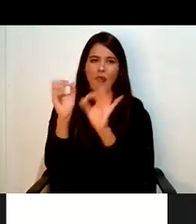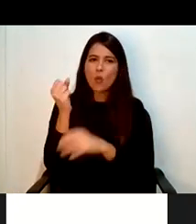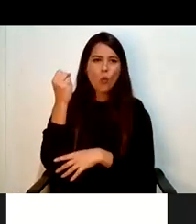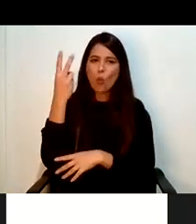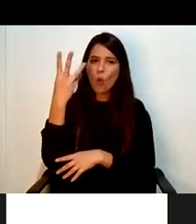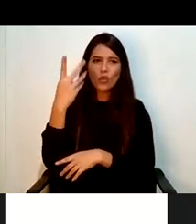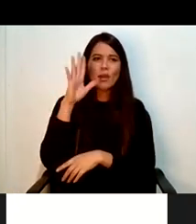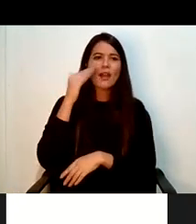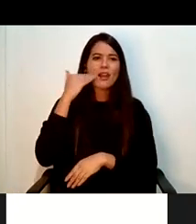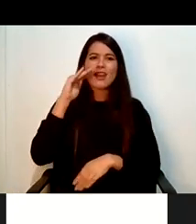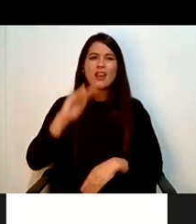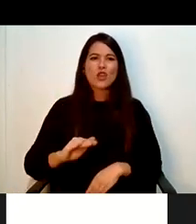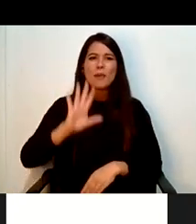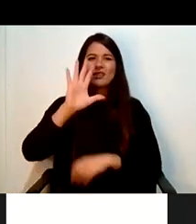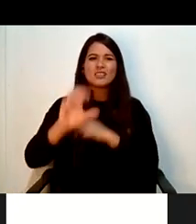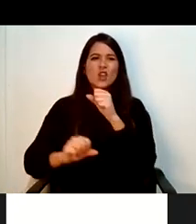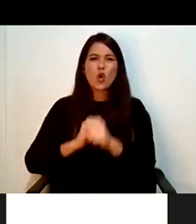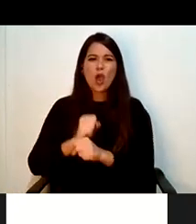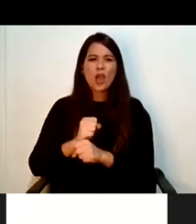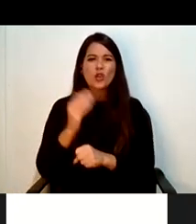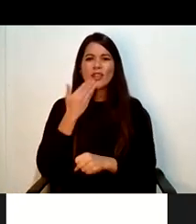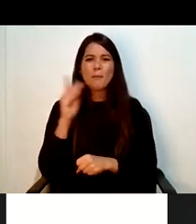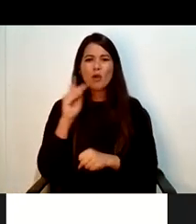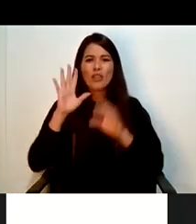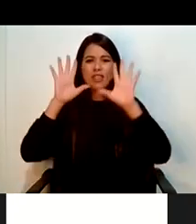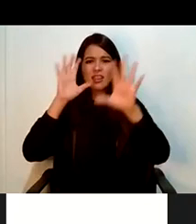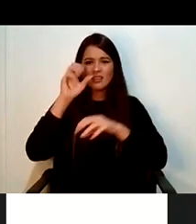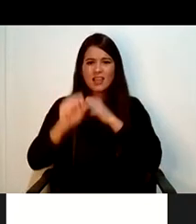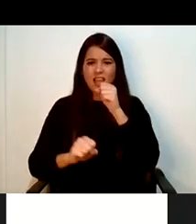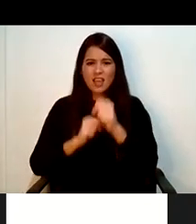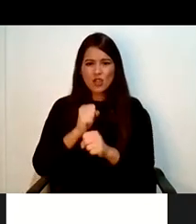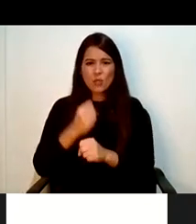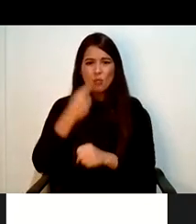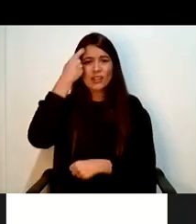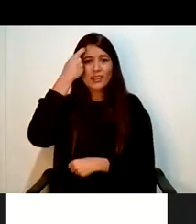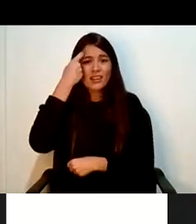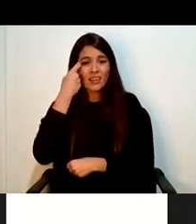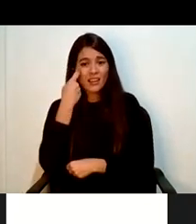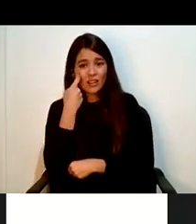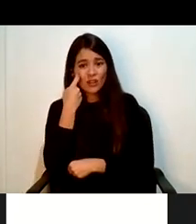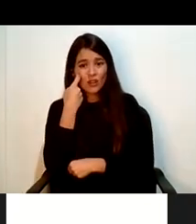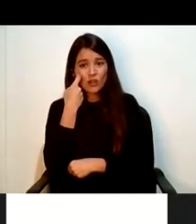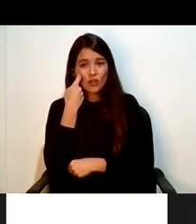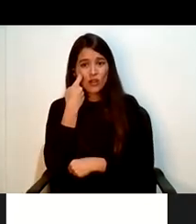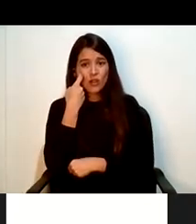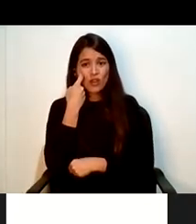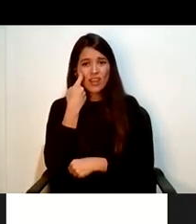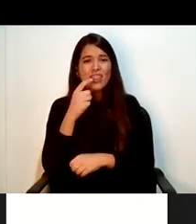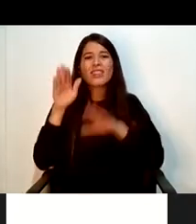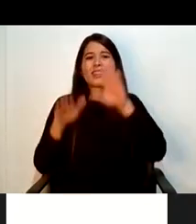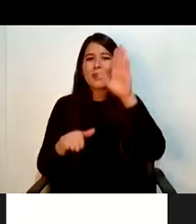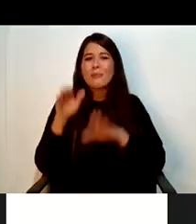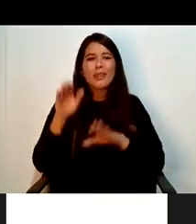5 años ni cuánto es para un niño de 10, porque también creo que va a depender mucho de las peculiaridades de